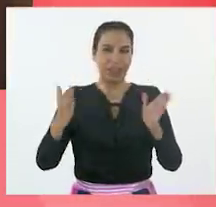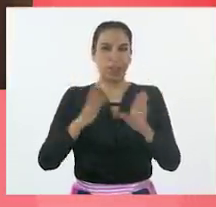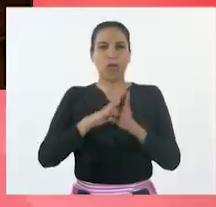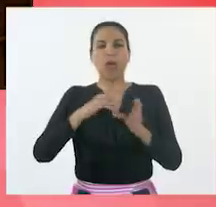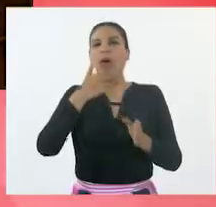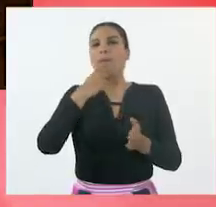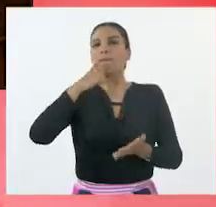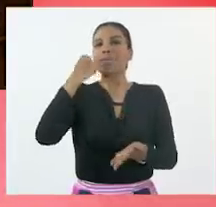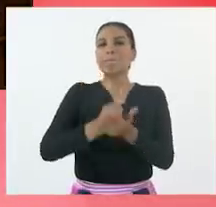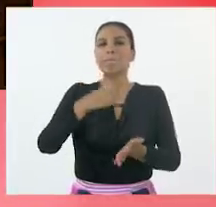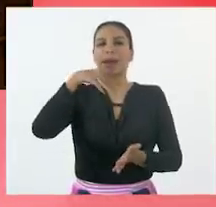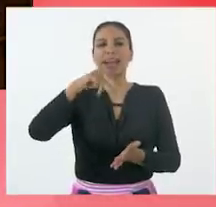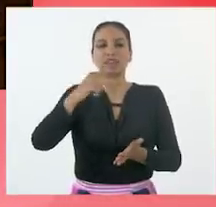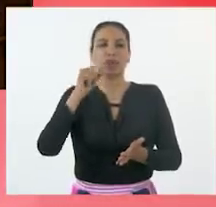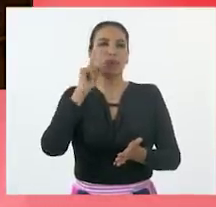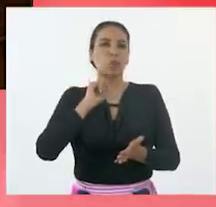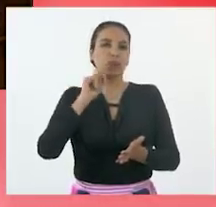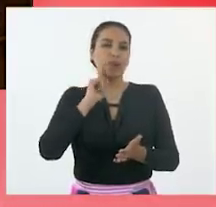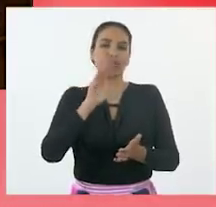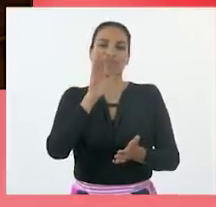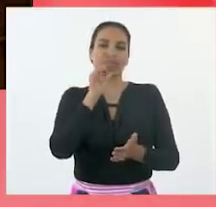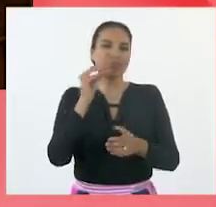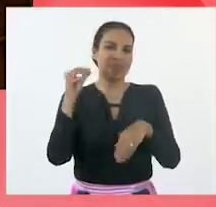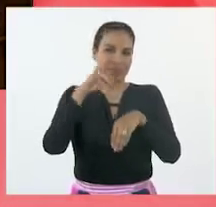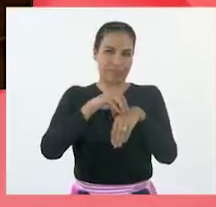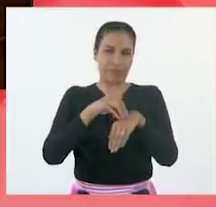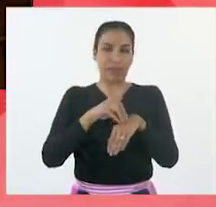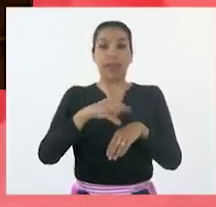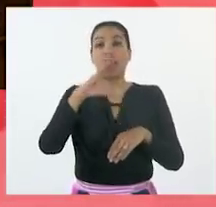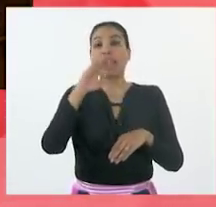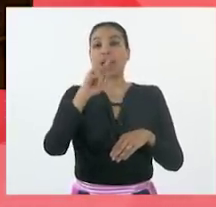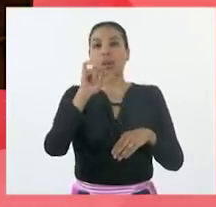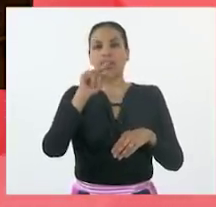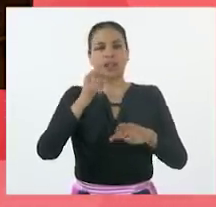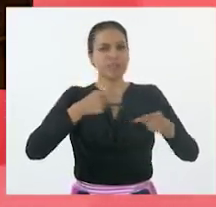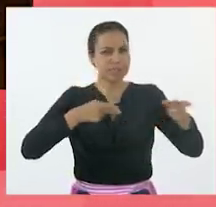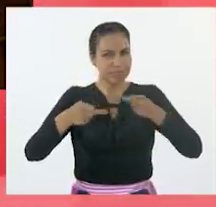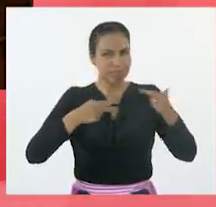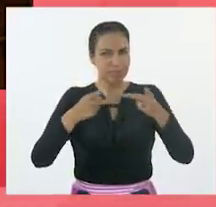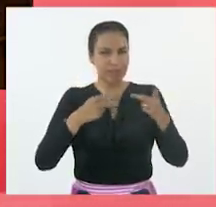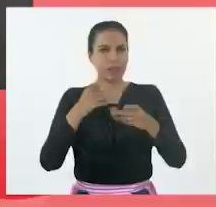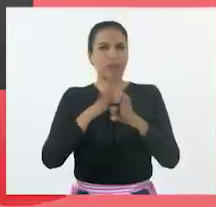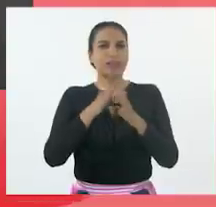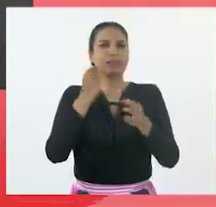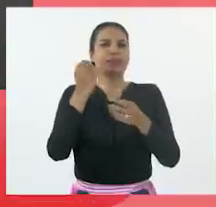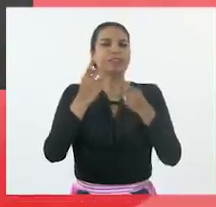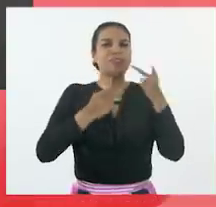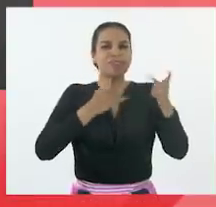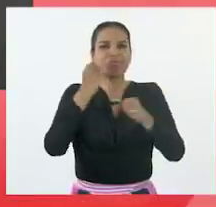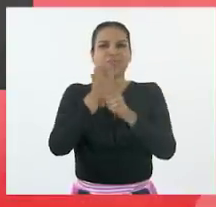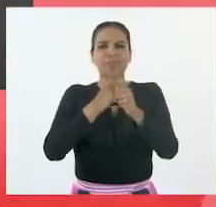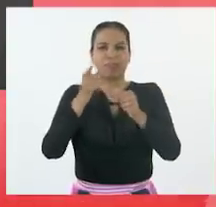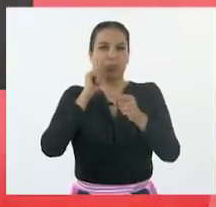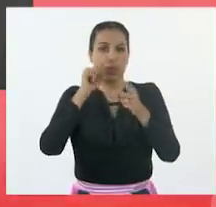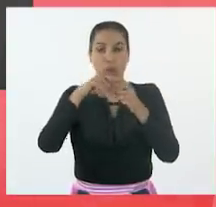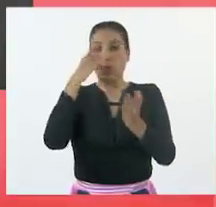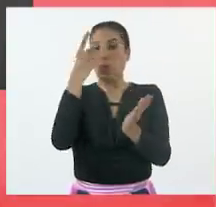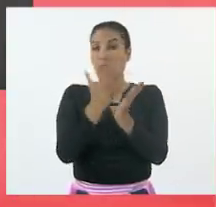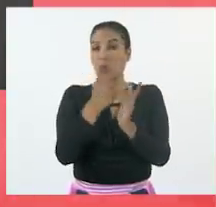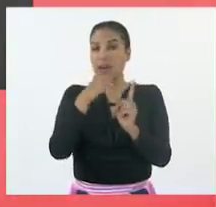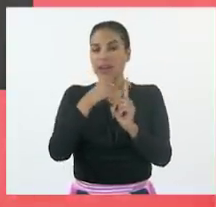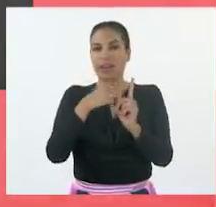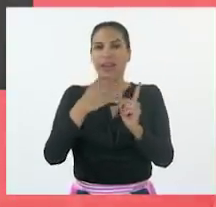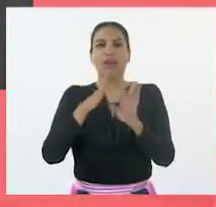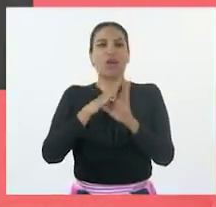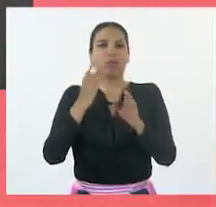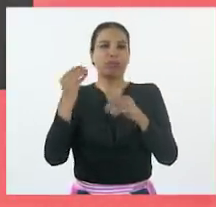machista en que la mujer era menos que nada. Carlota se preparó para ser estadista y ella es la única mujer que ha ocupado